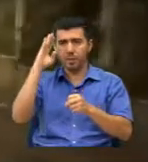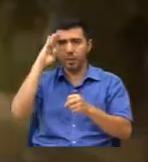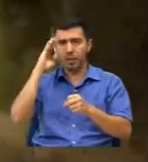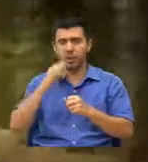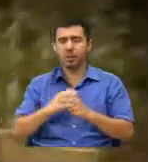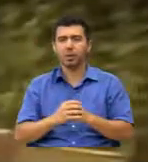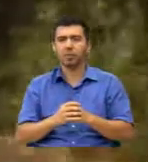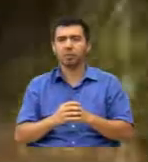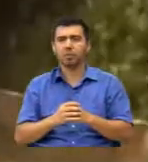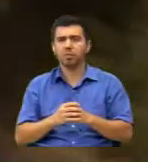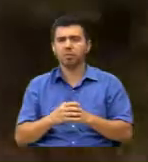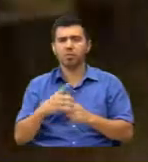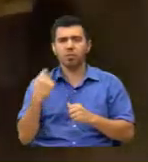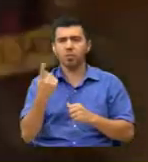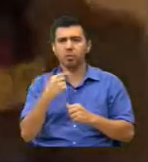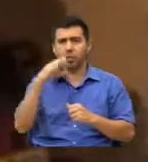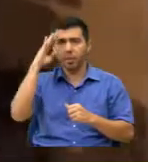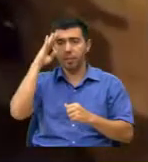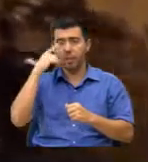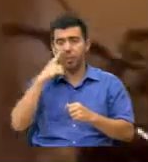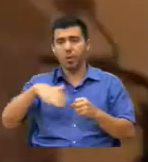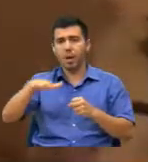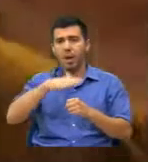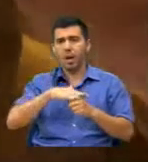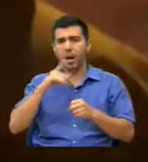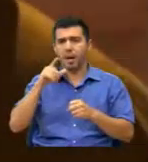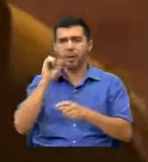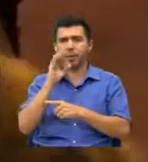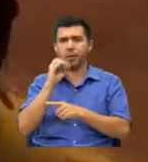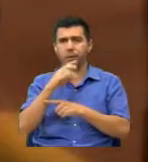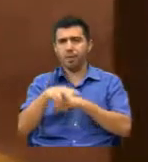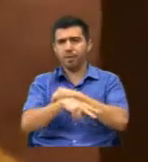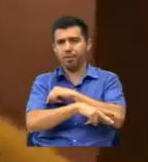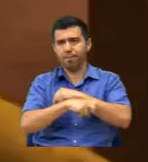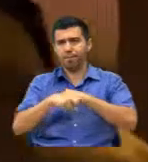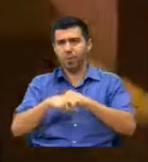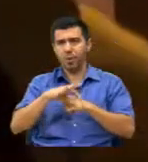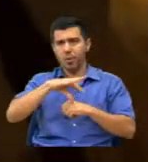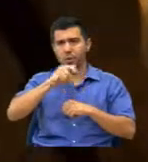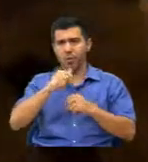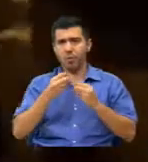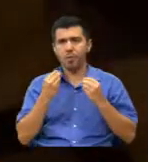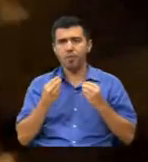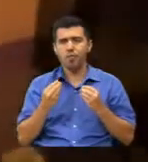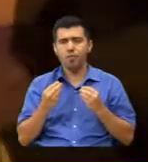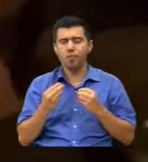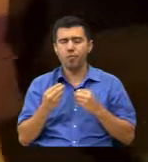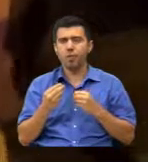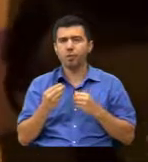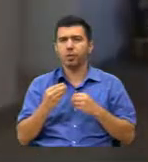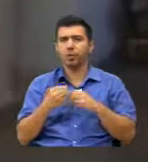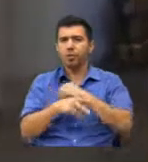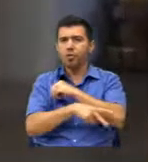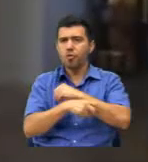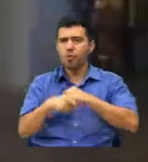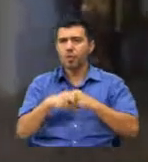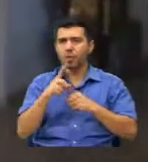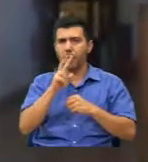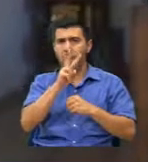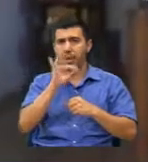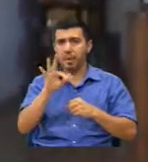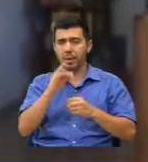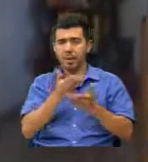la policía del área metropolitana de bucaramanga prenden las alarmas con el aumento de algunas modalidades de robo 23 casos de llamadas